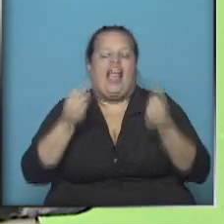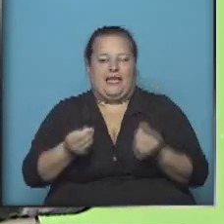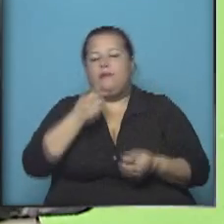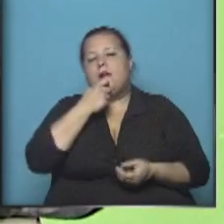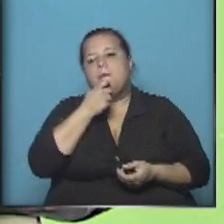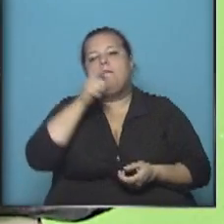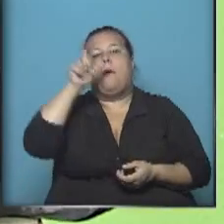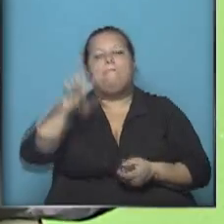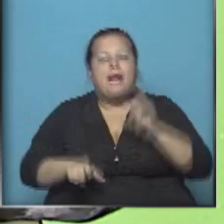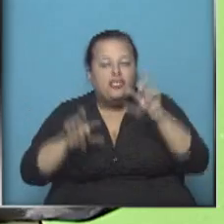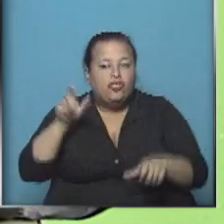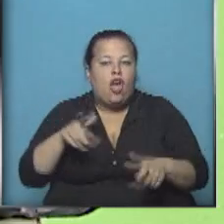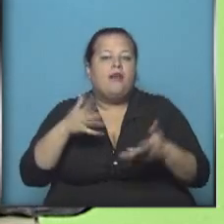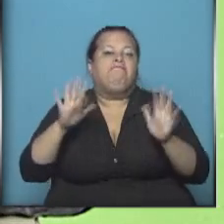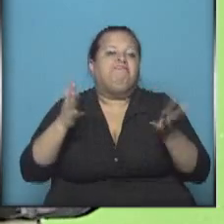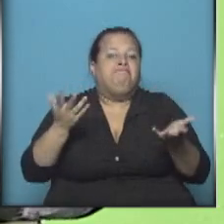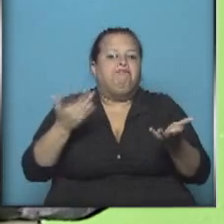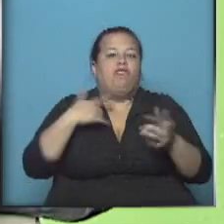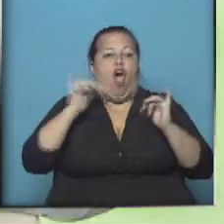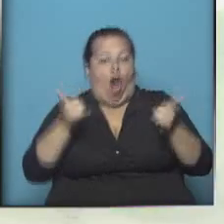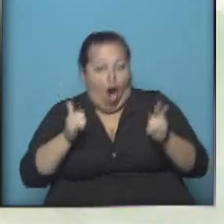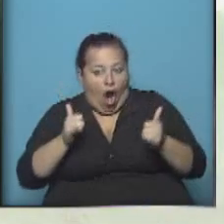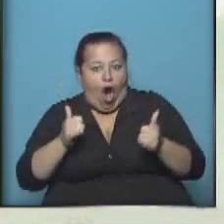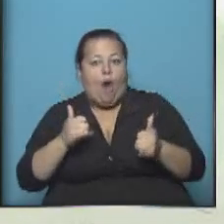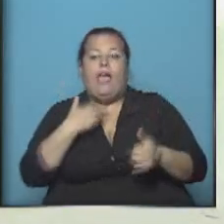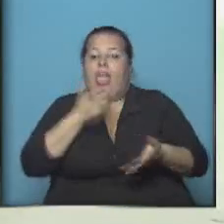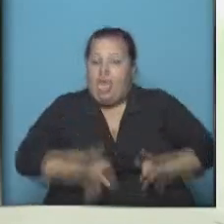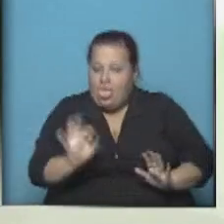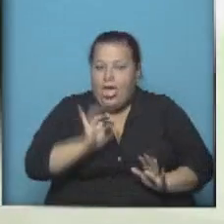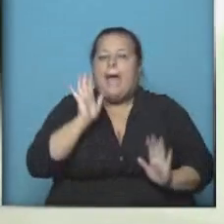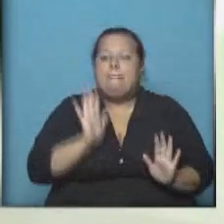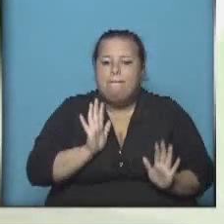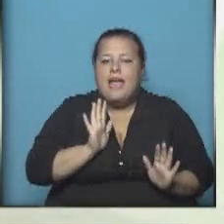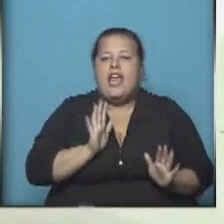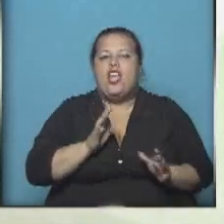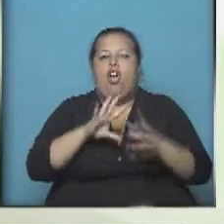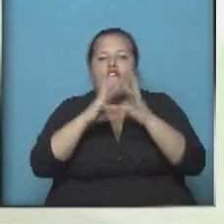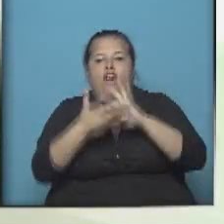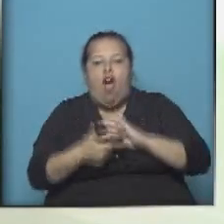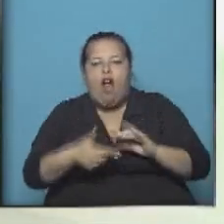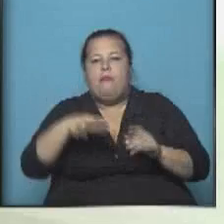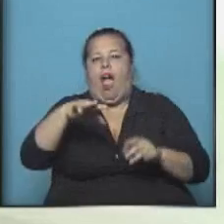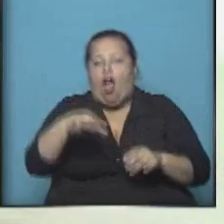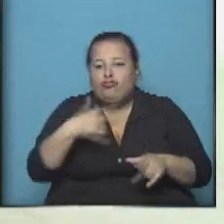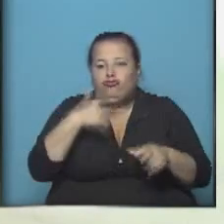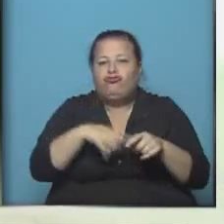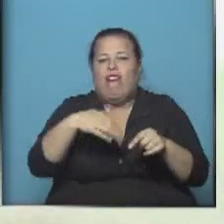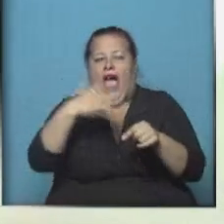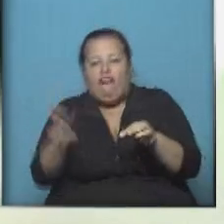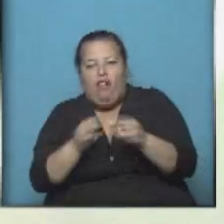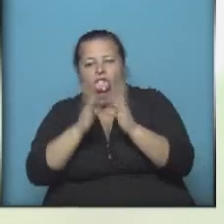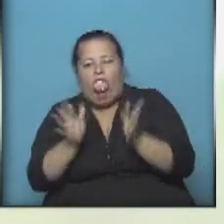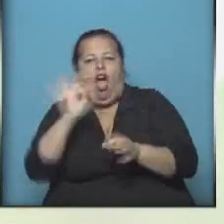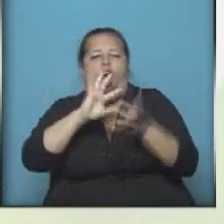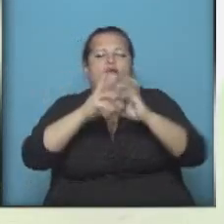Nos referimos a aquellas pacientes que a lo mejor son jóvenes, que no han tenido hijos, pero que tienen una asimetría en sus genitales externos o